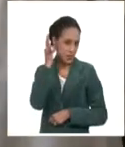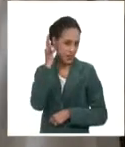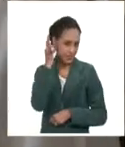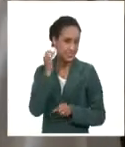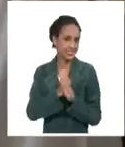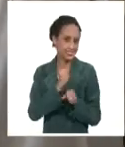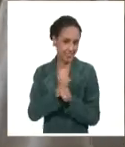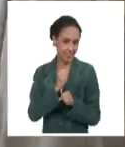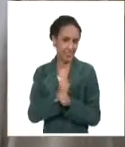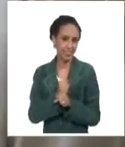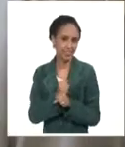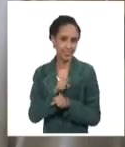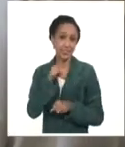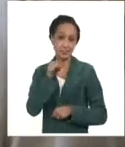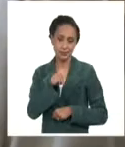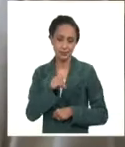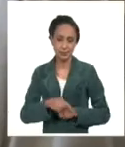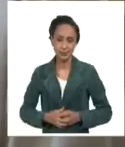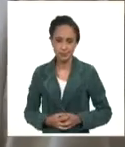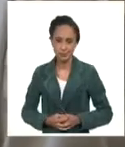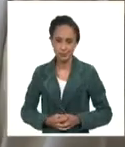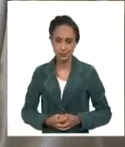mujer.